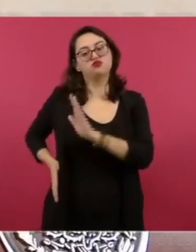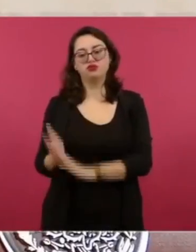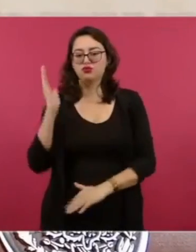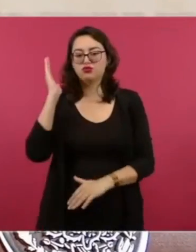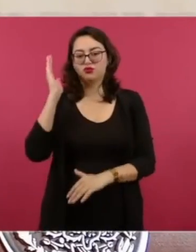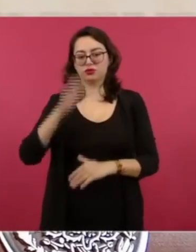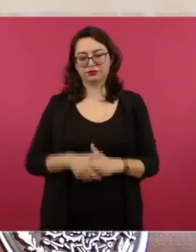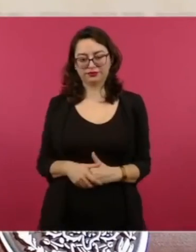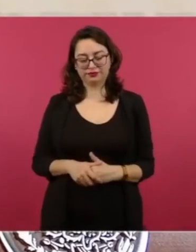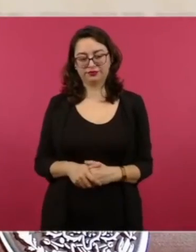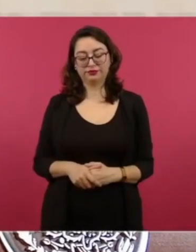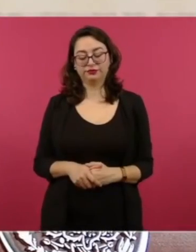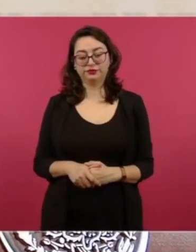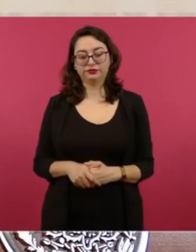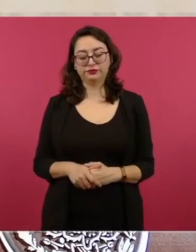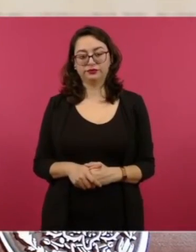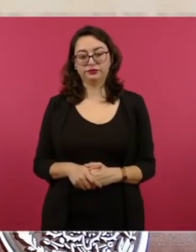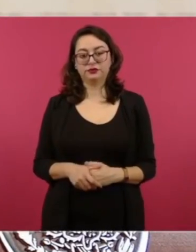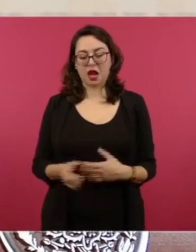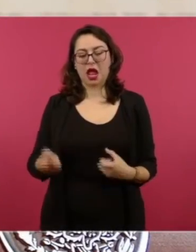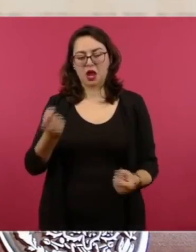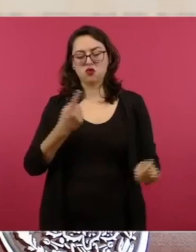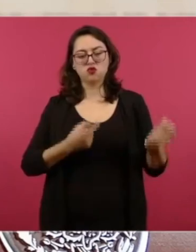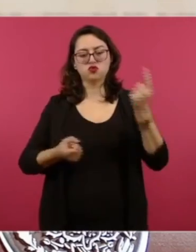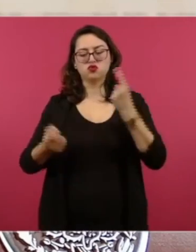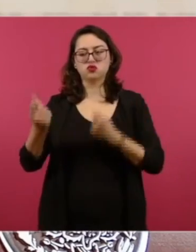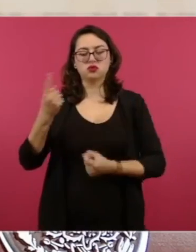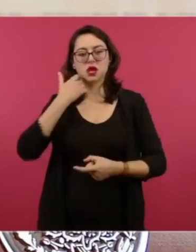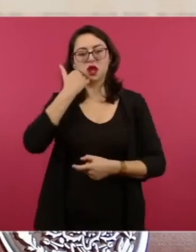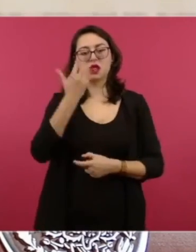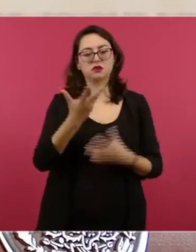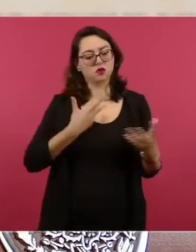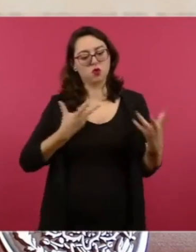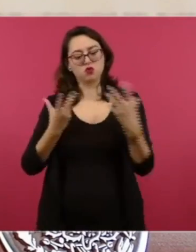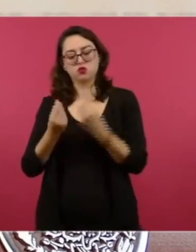Algunos, algunos, no todos.